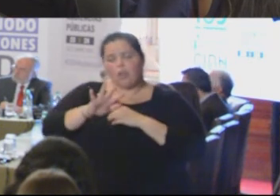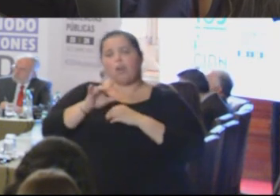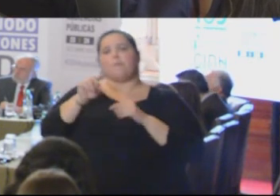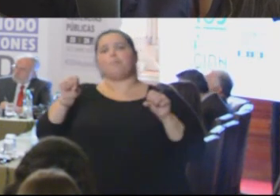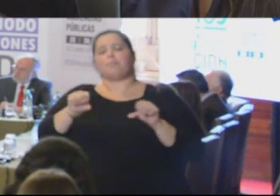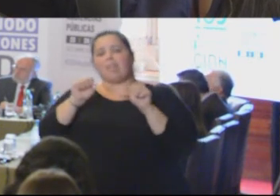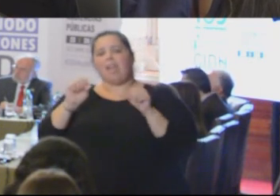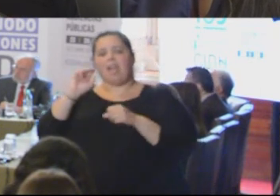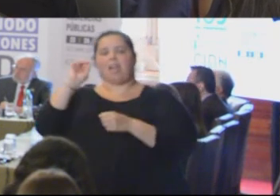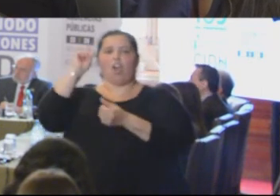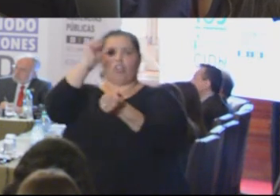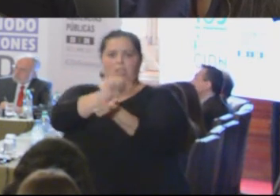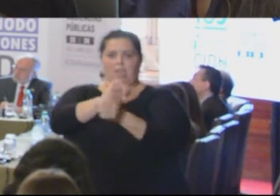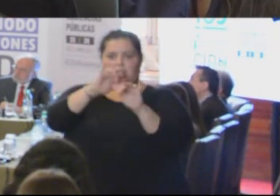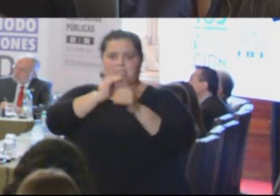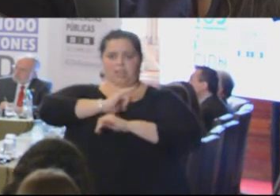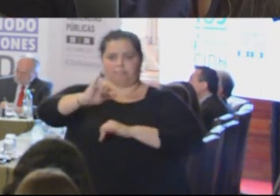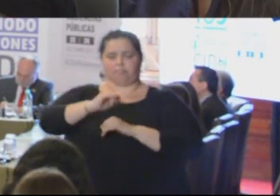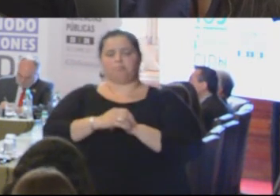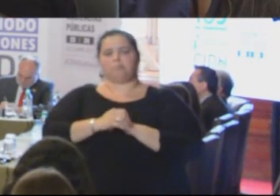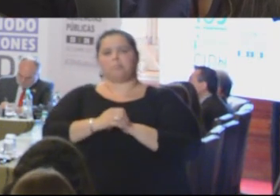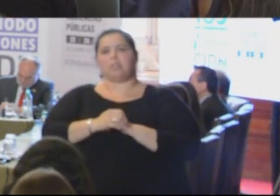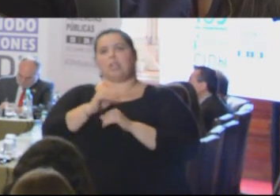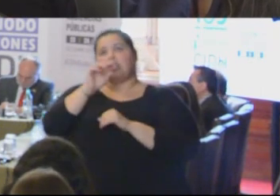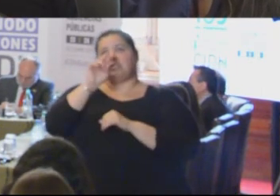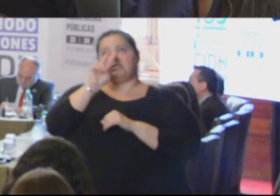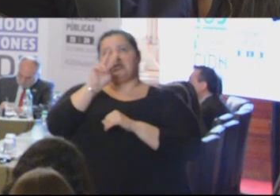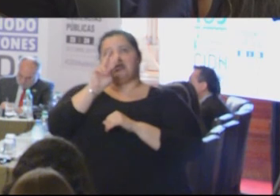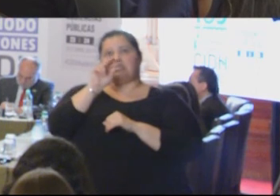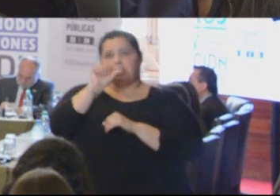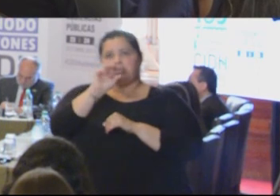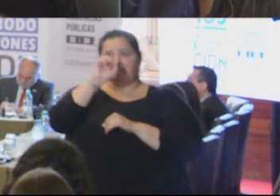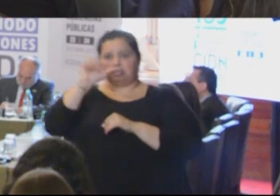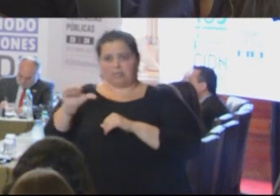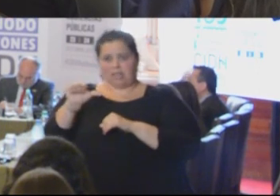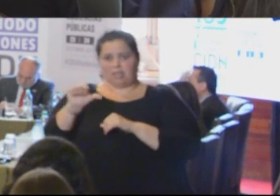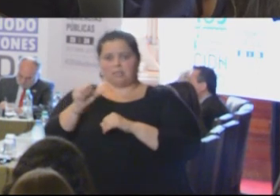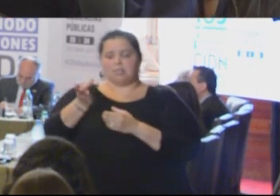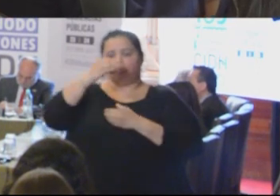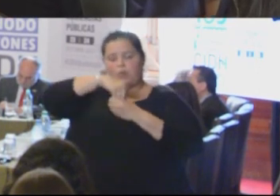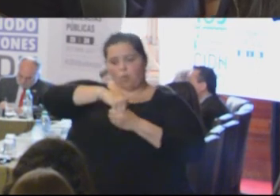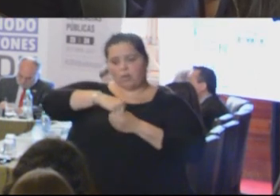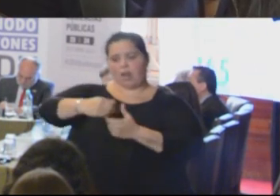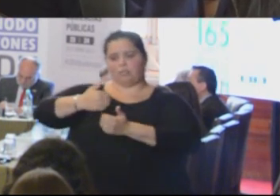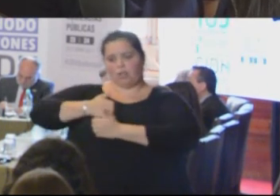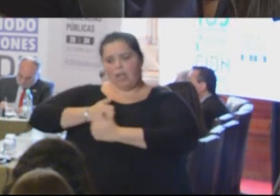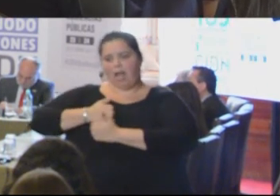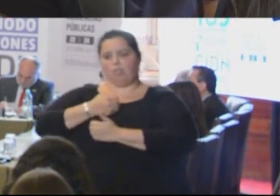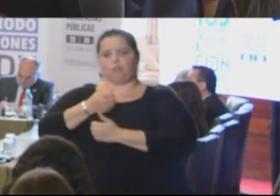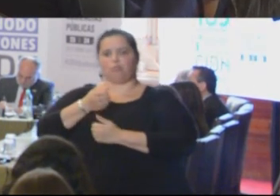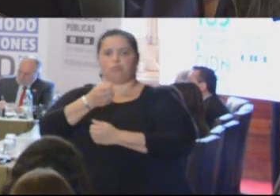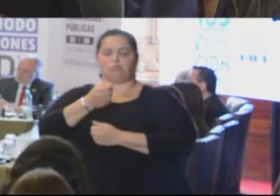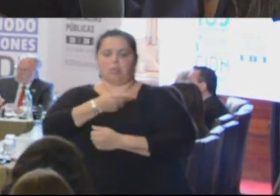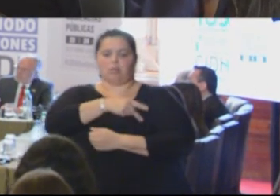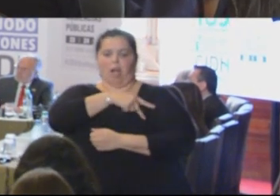fuerzas militares de las cuales 606 involucran a soldados caos y dragoneantes 59 a